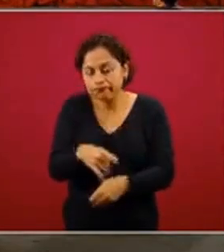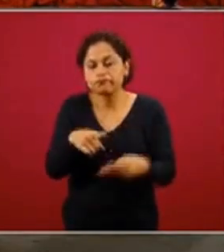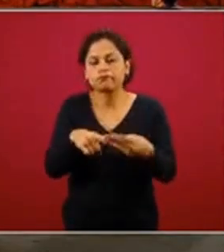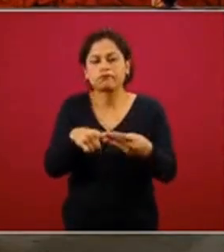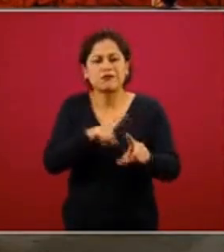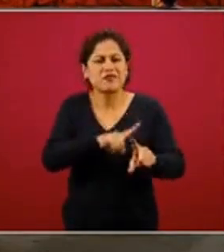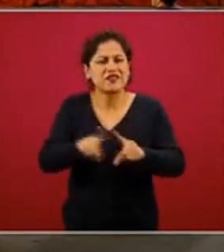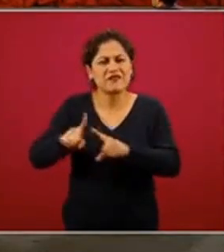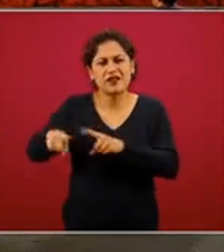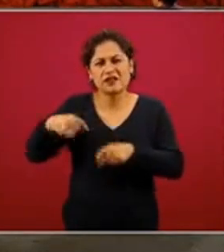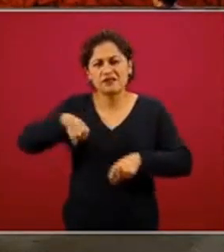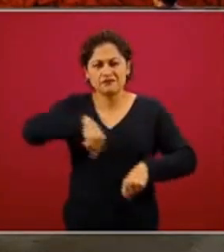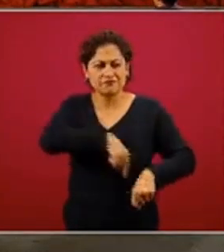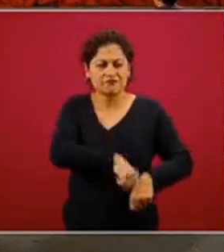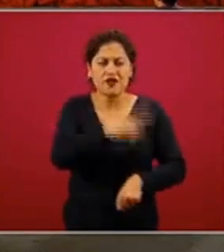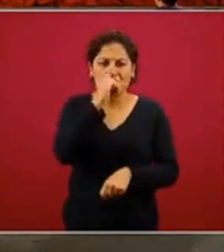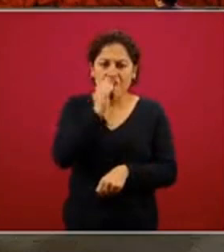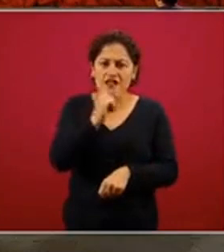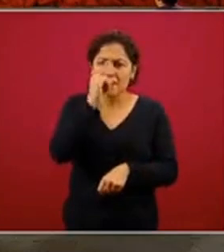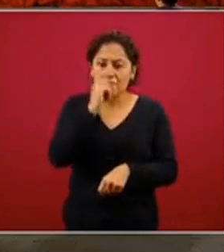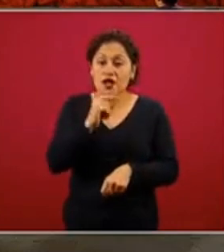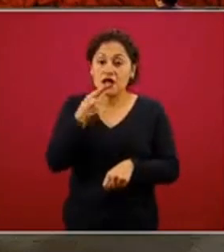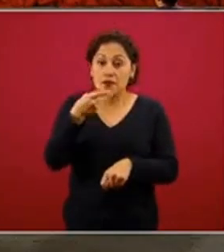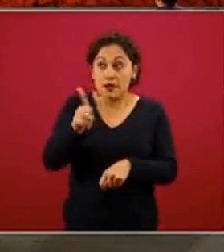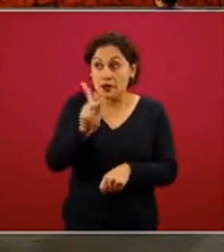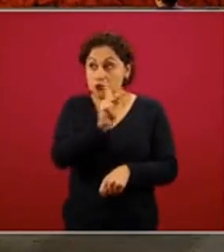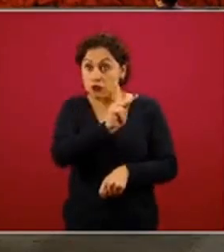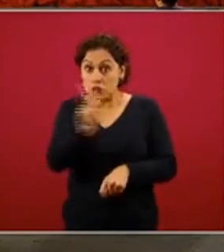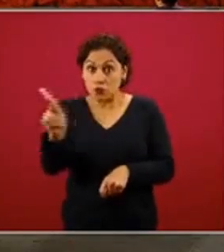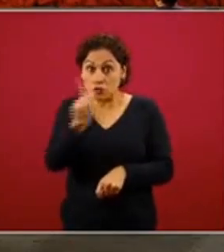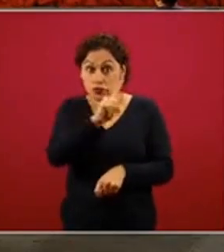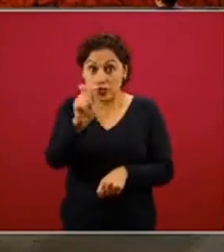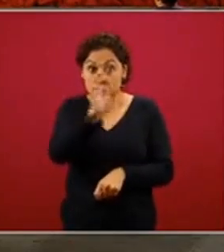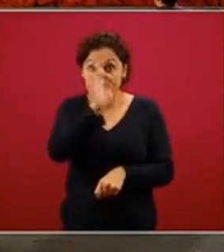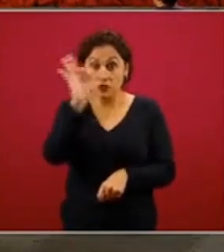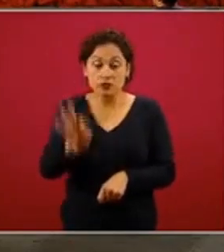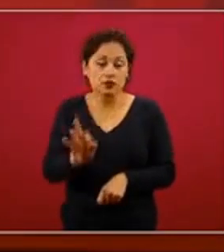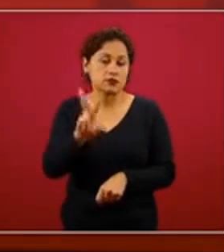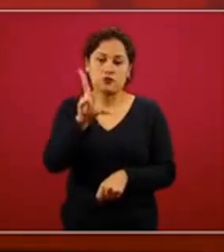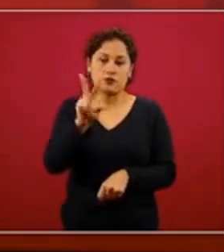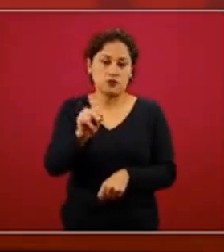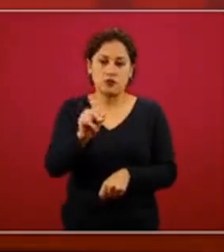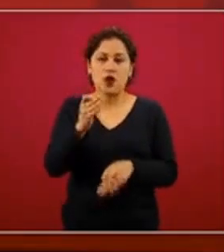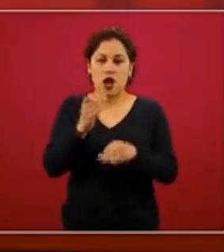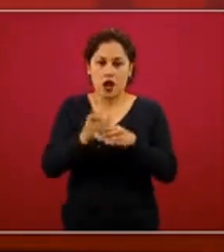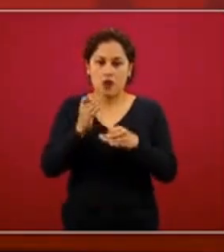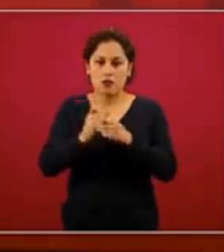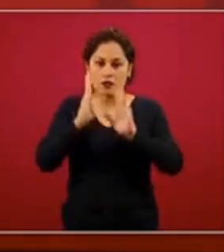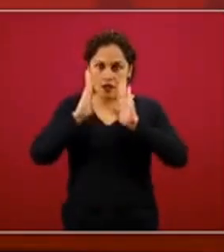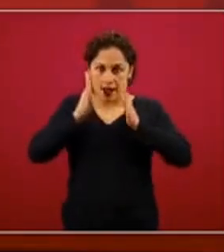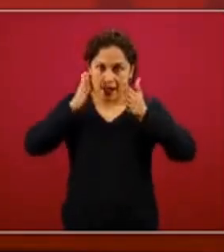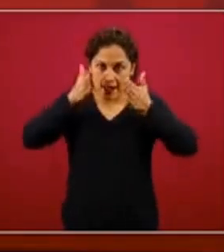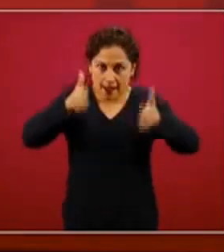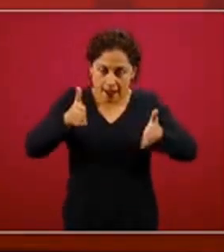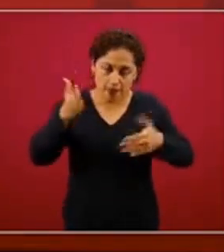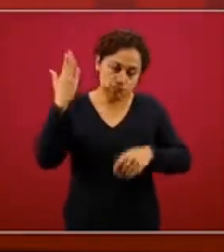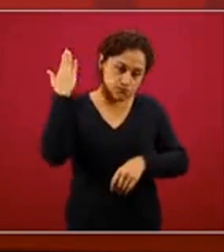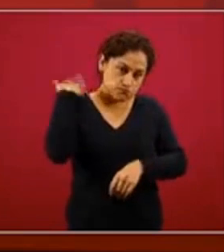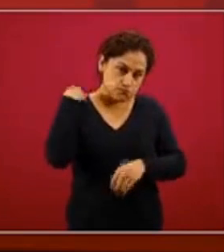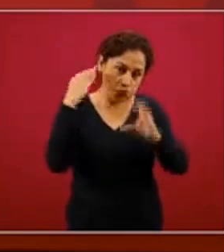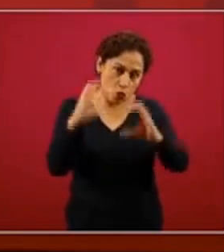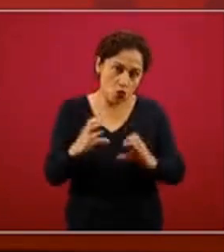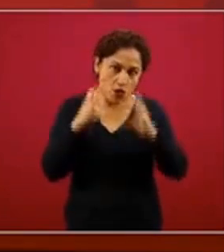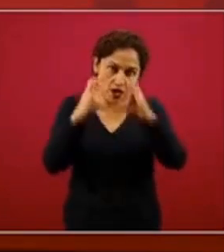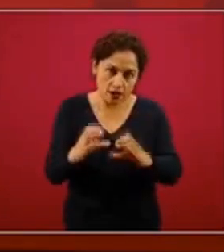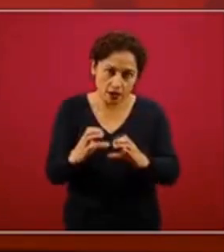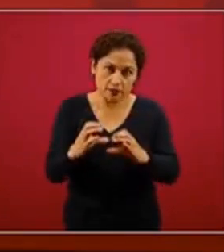no es un patrón definido, excepto lo del daño microvascular, por eso le digo de trombosis, que hay que contenerlo. Y fuera